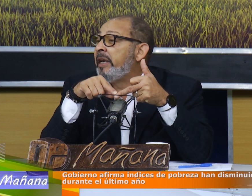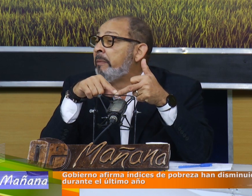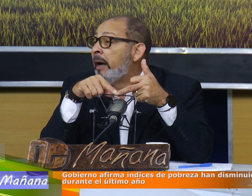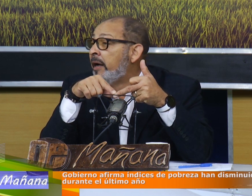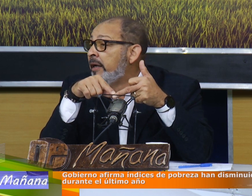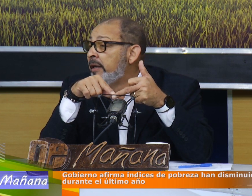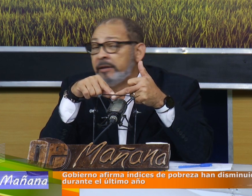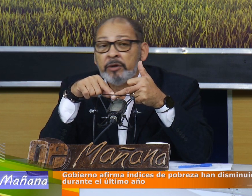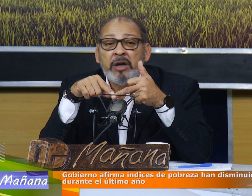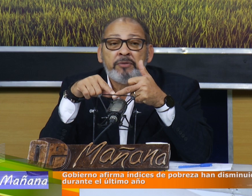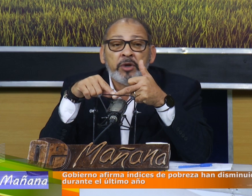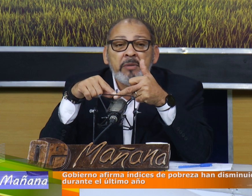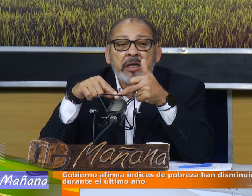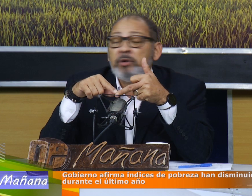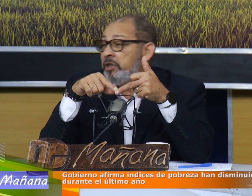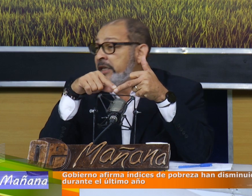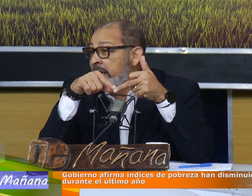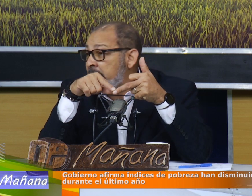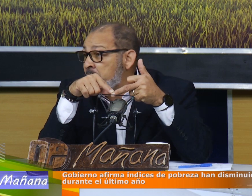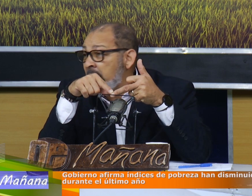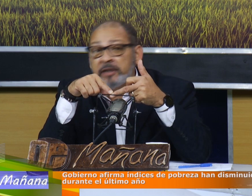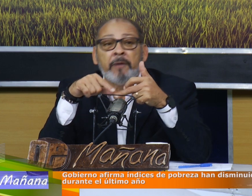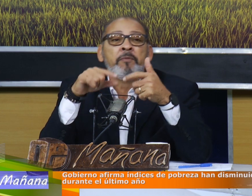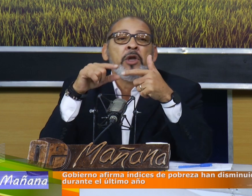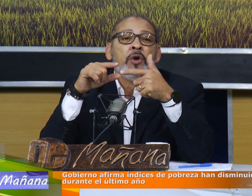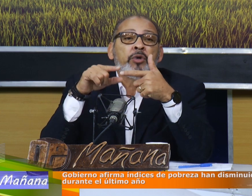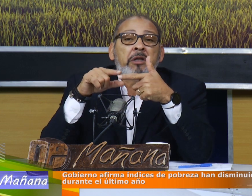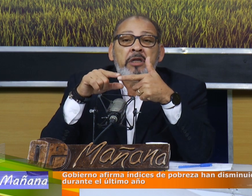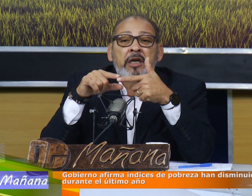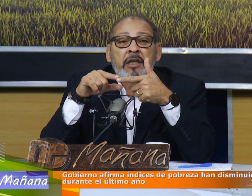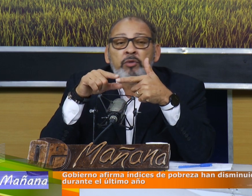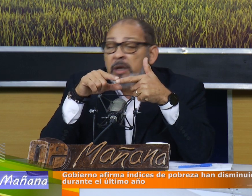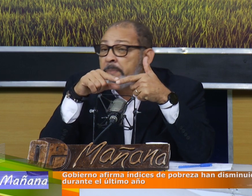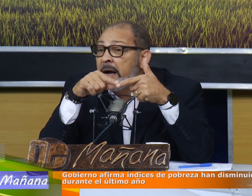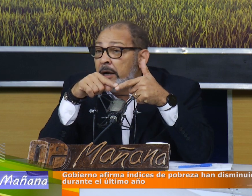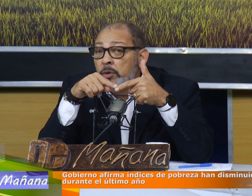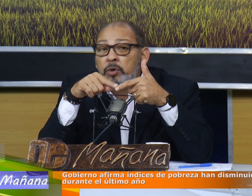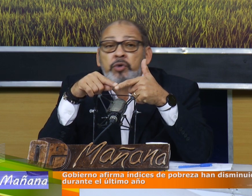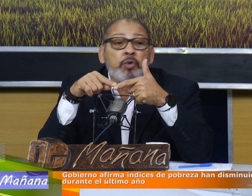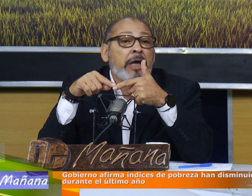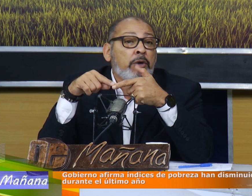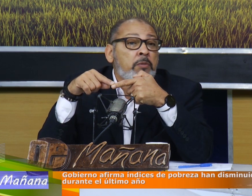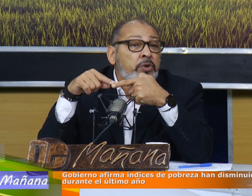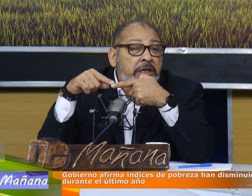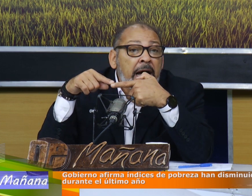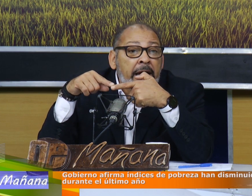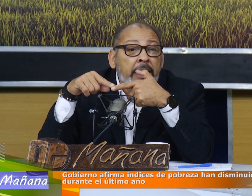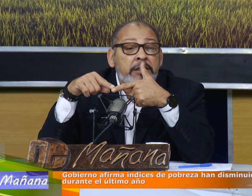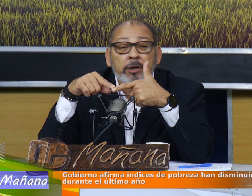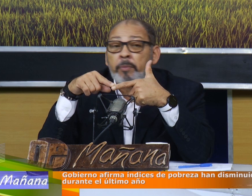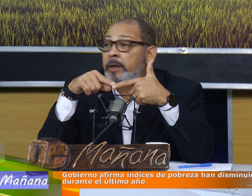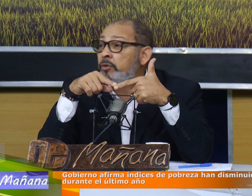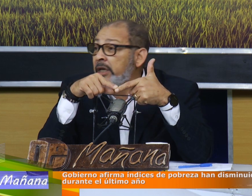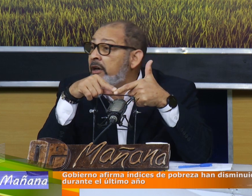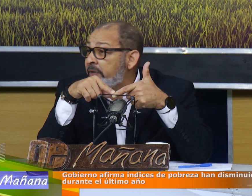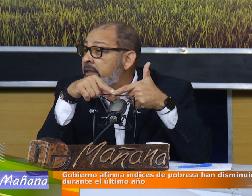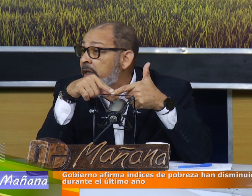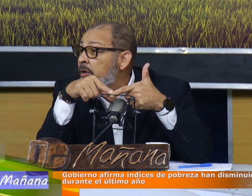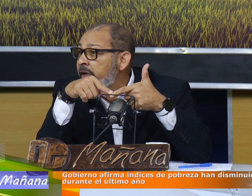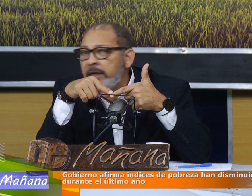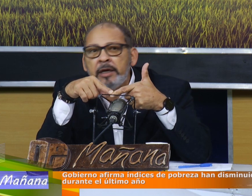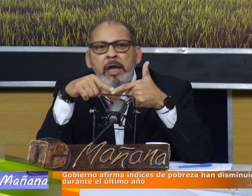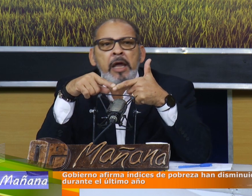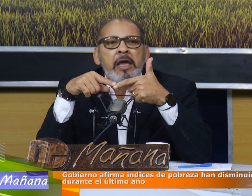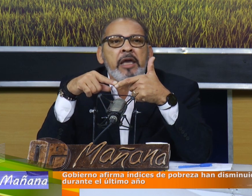agua merma de una forma que no le llega a su casa Usted tiene usted paga luz una luz muy cara y si no pregúntenle a